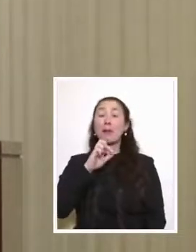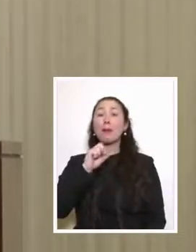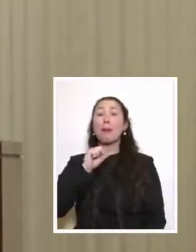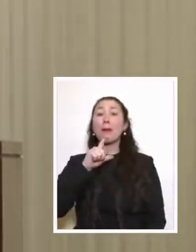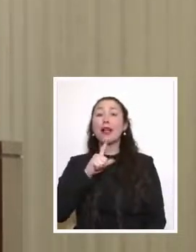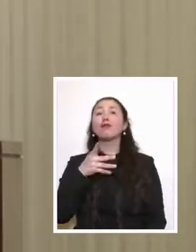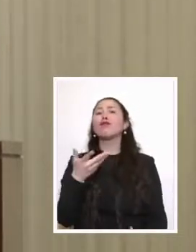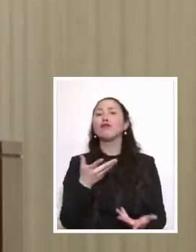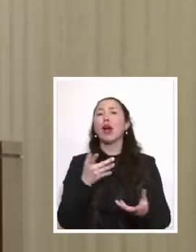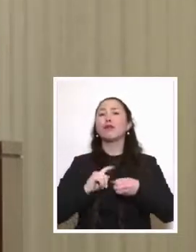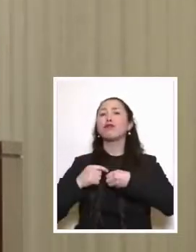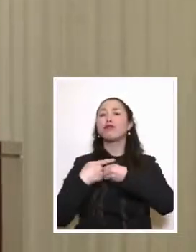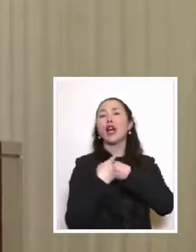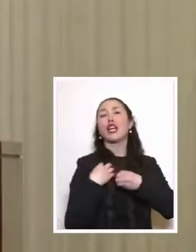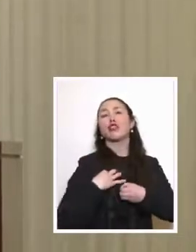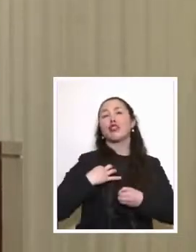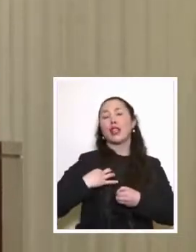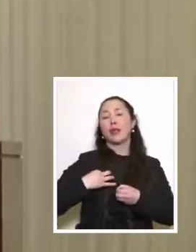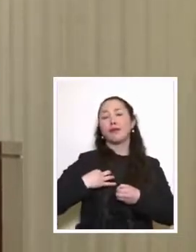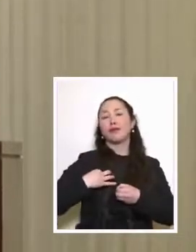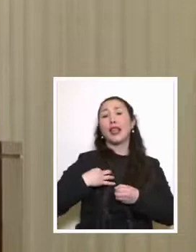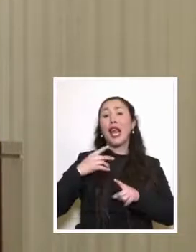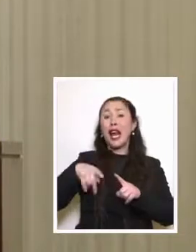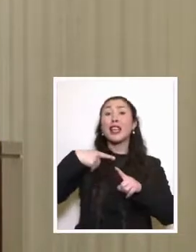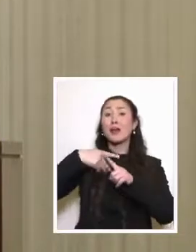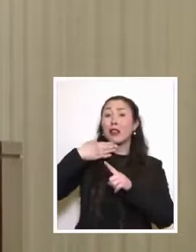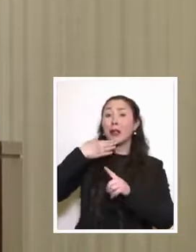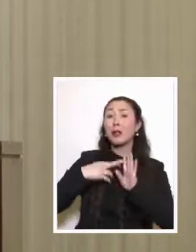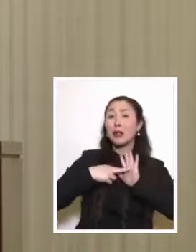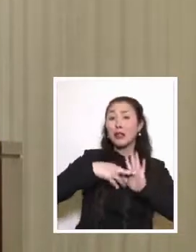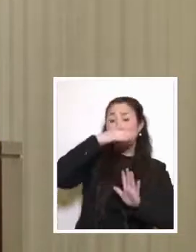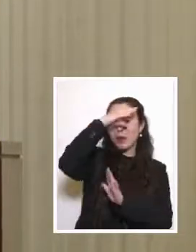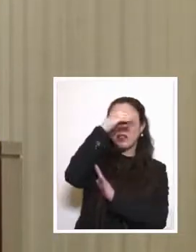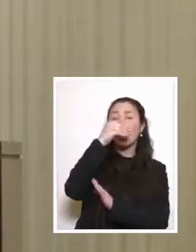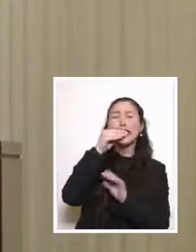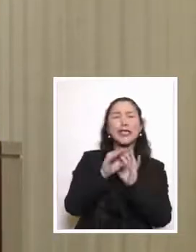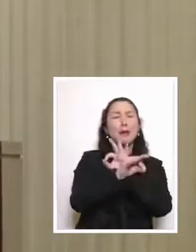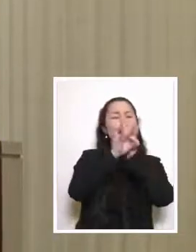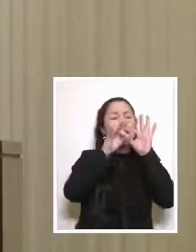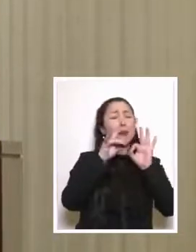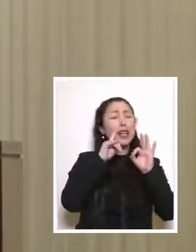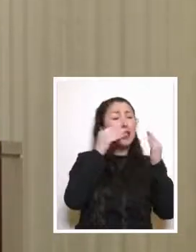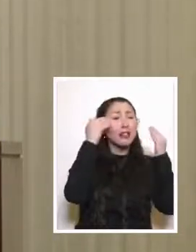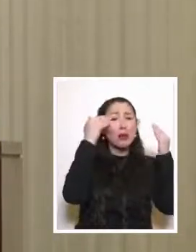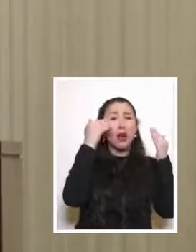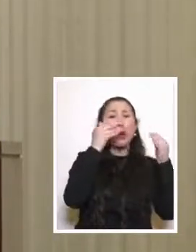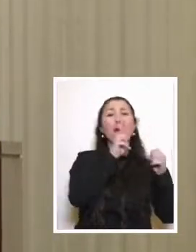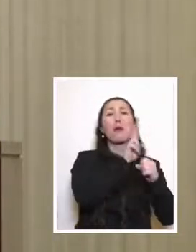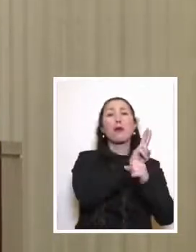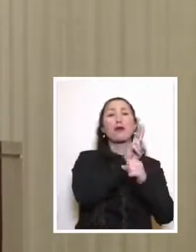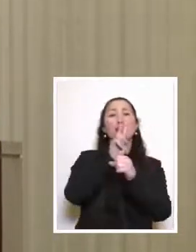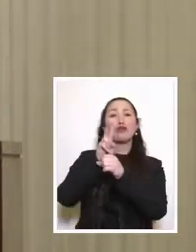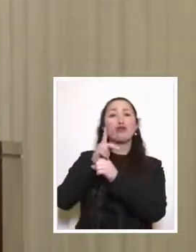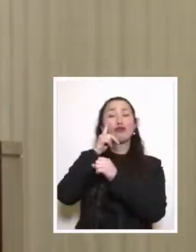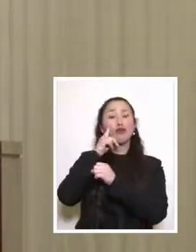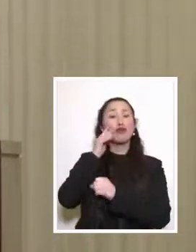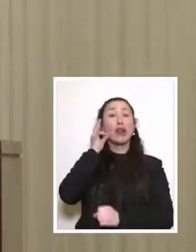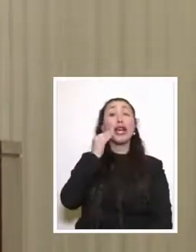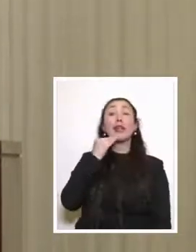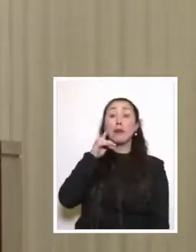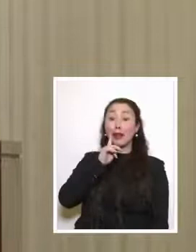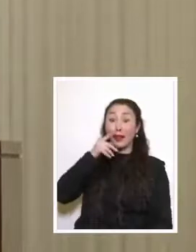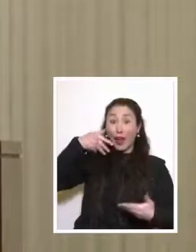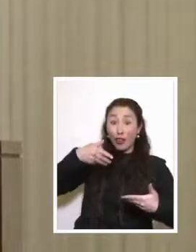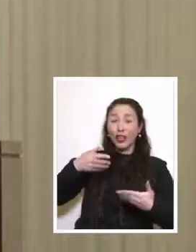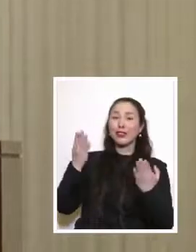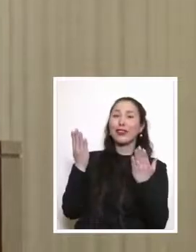de la sociedad civil, embajadores y muy especialmente a las profesoras y profesoras y futuros docentes, ¿no? Protagonistas